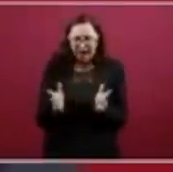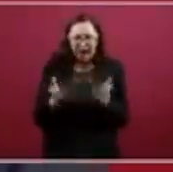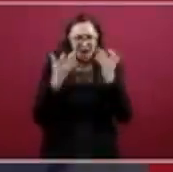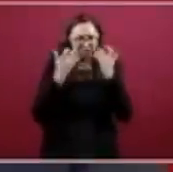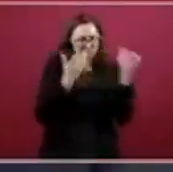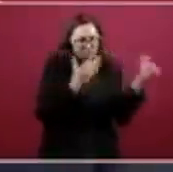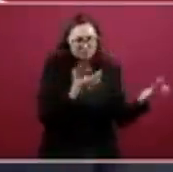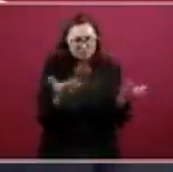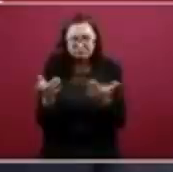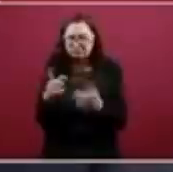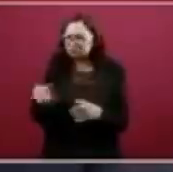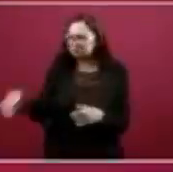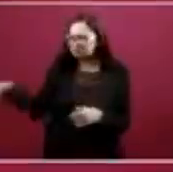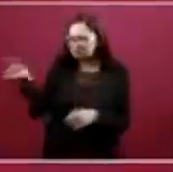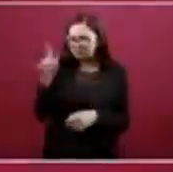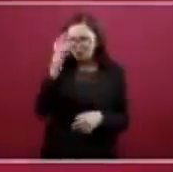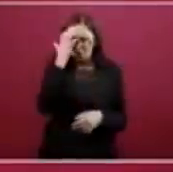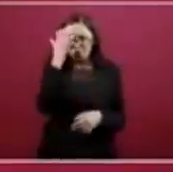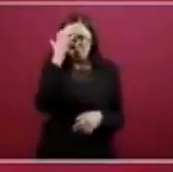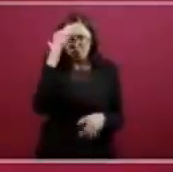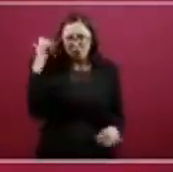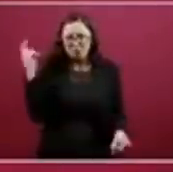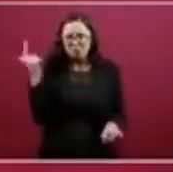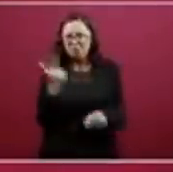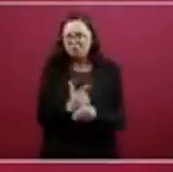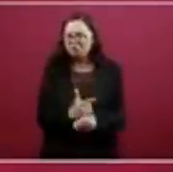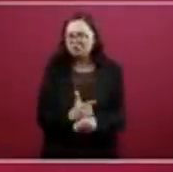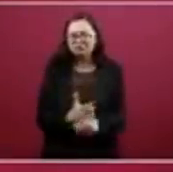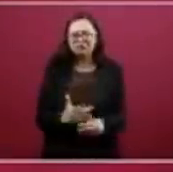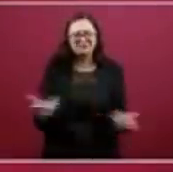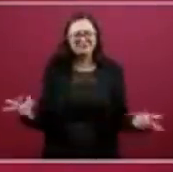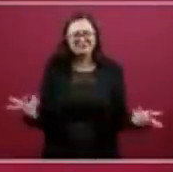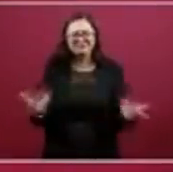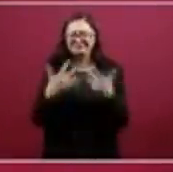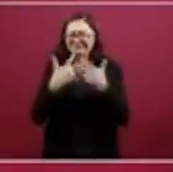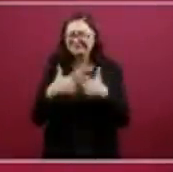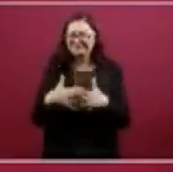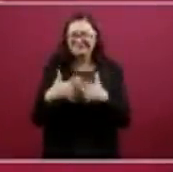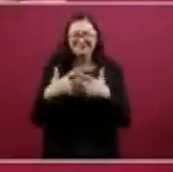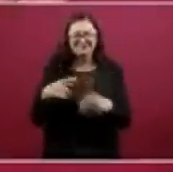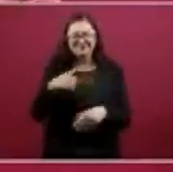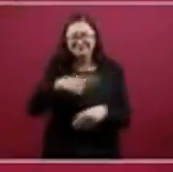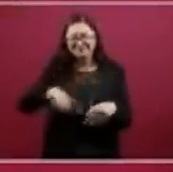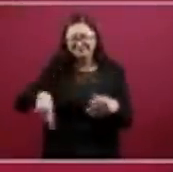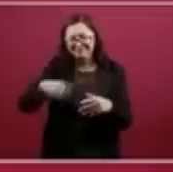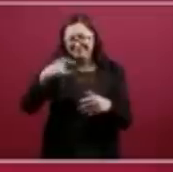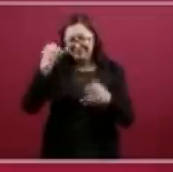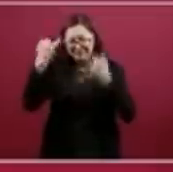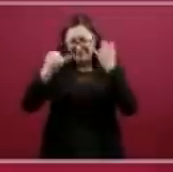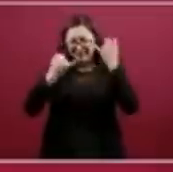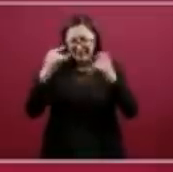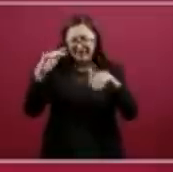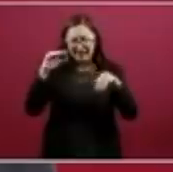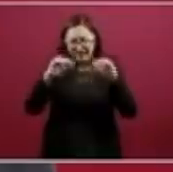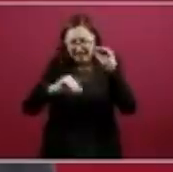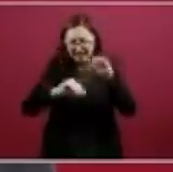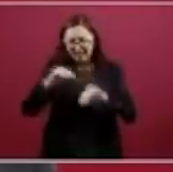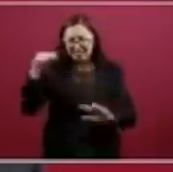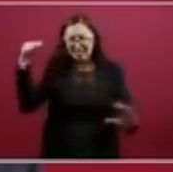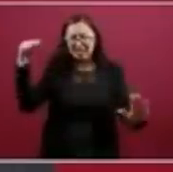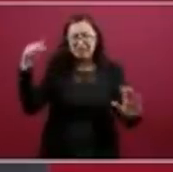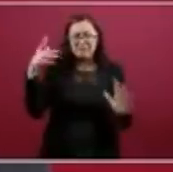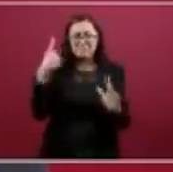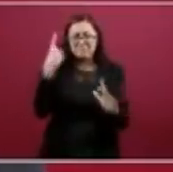juicio práctico. Fue un fracaso la política neoliberal,